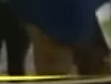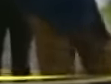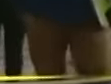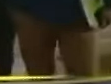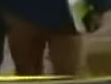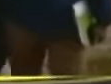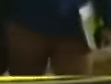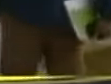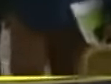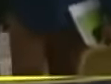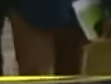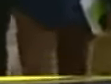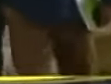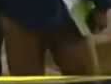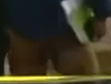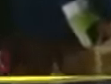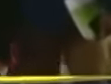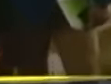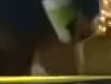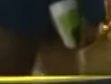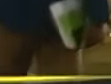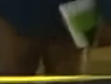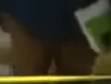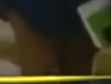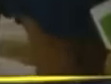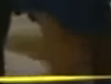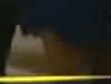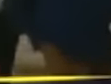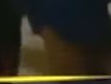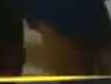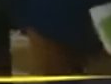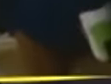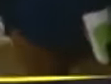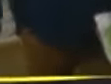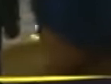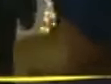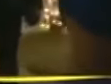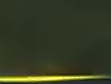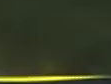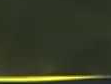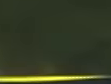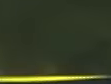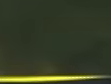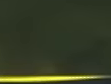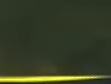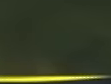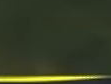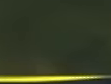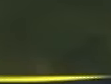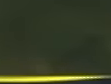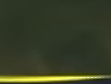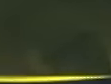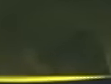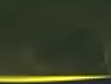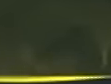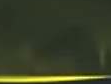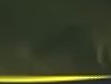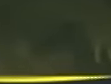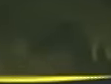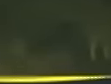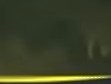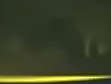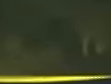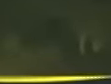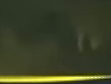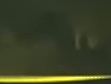Rodríguez, presidente de la Asamblea Nacional, así como también el jefe del Bloque de la Patria, el diputado Diosdado Cabello y Héctor Rodríguez,